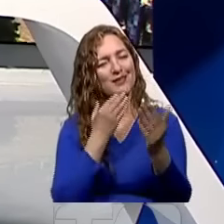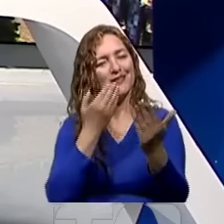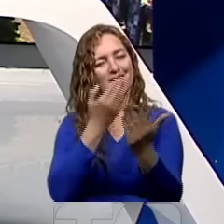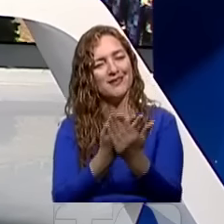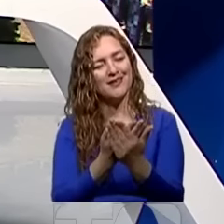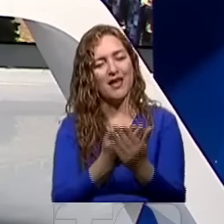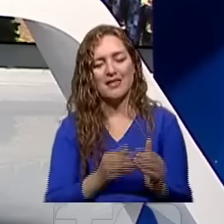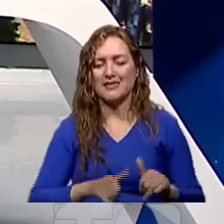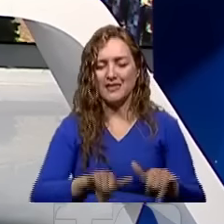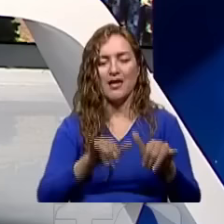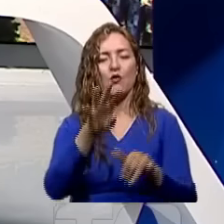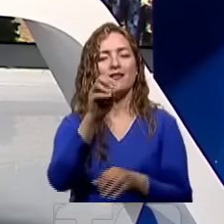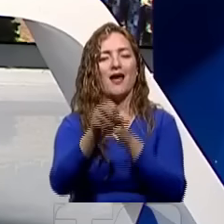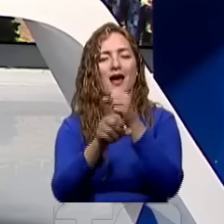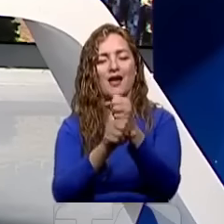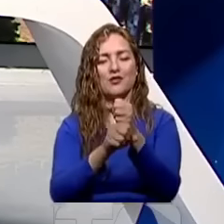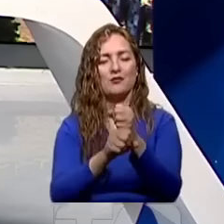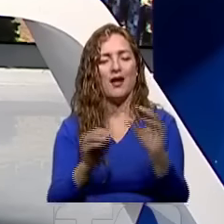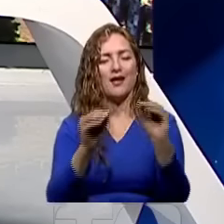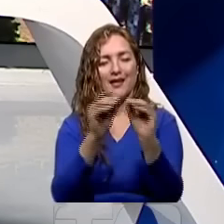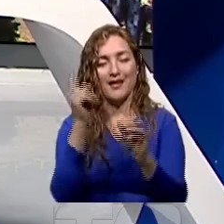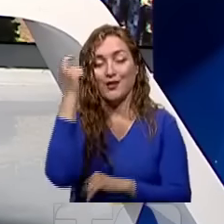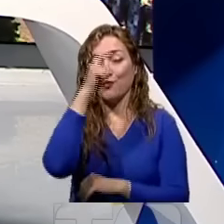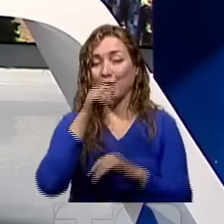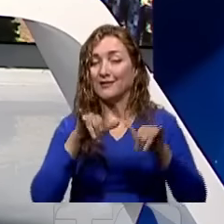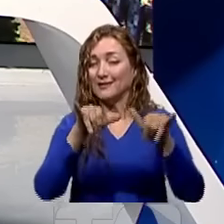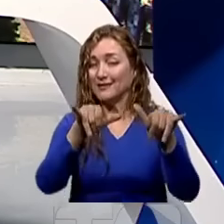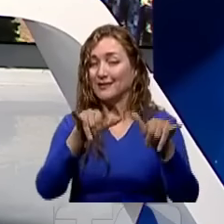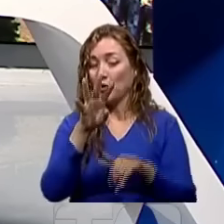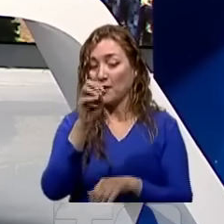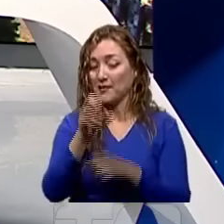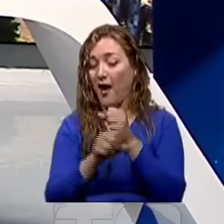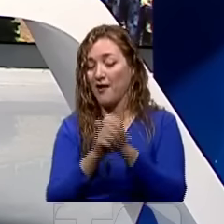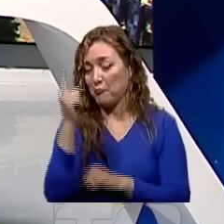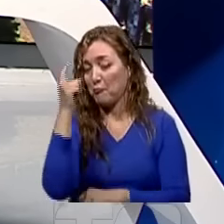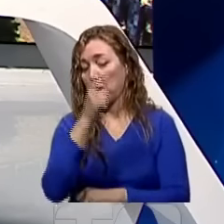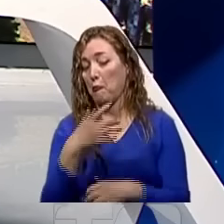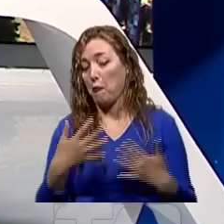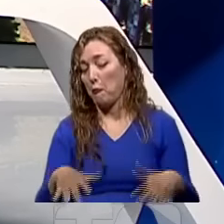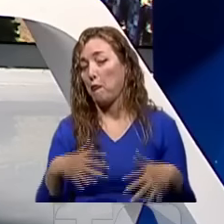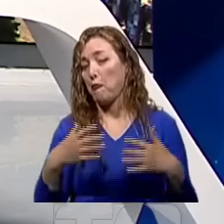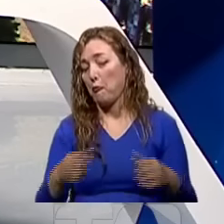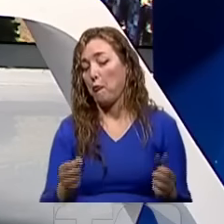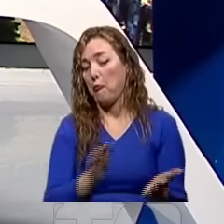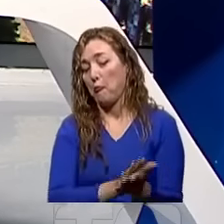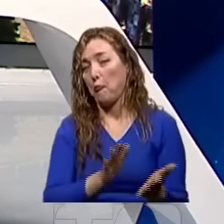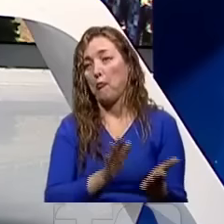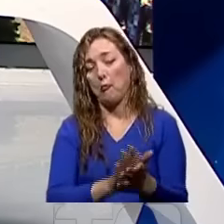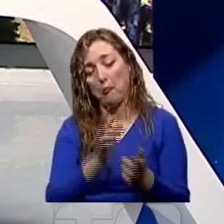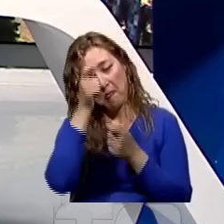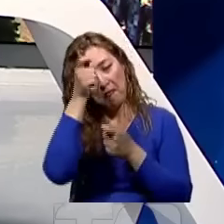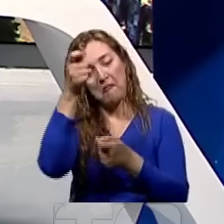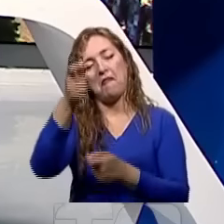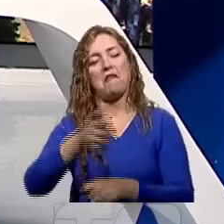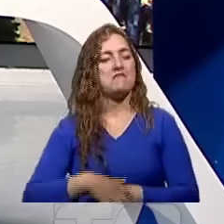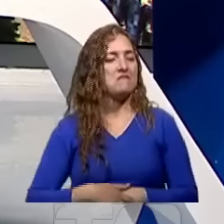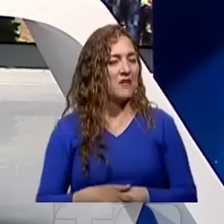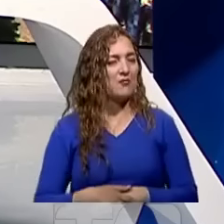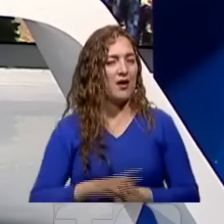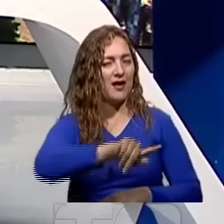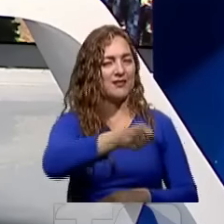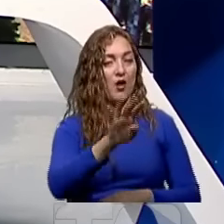años más sin duda aquí. Eso es lo más difícil, creo que mantenerse, llegar a 40 años es bastante. Es bastante. Y gracias al canal, porque obviamente ha permitido